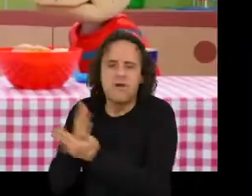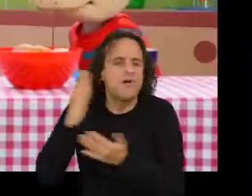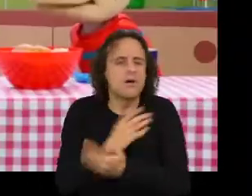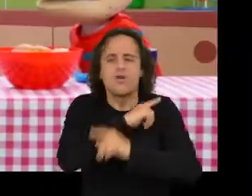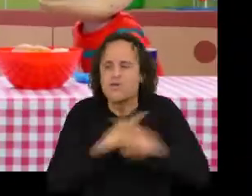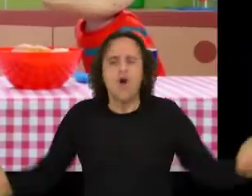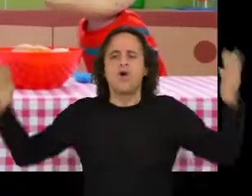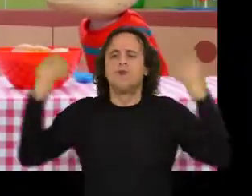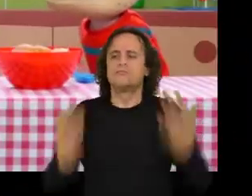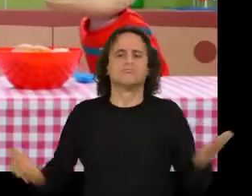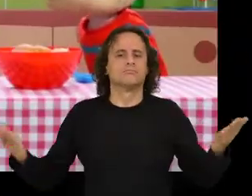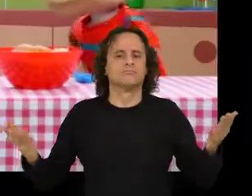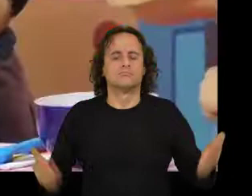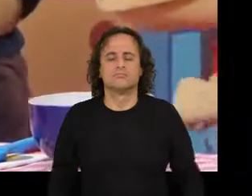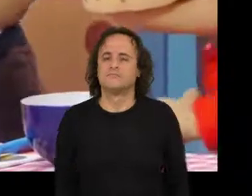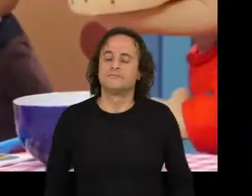interrumpades!